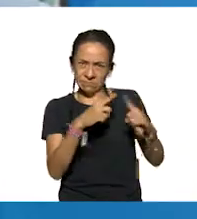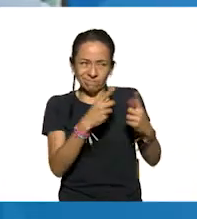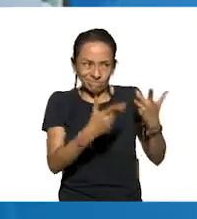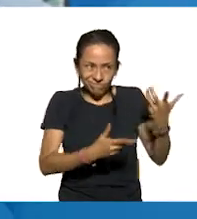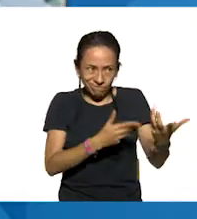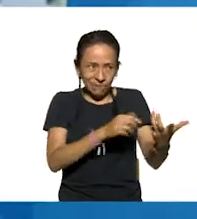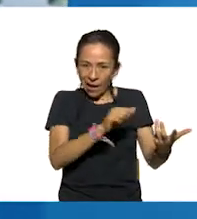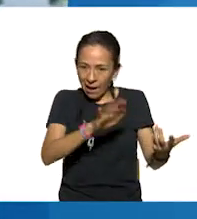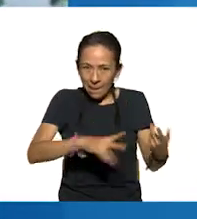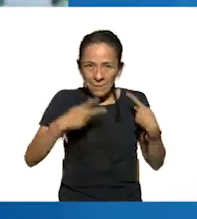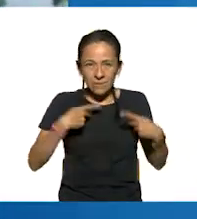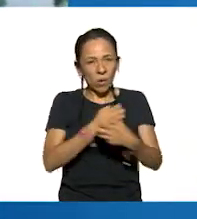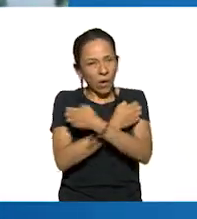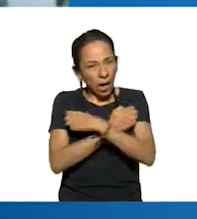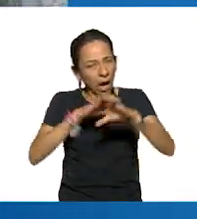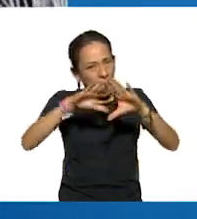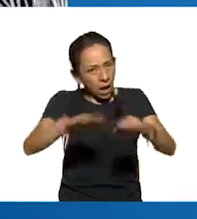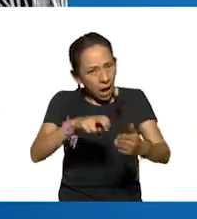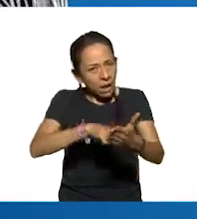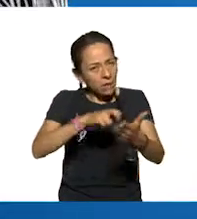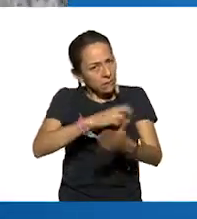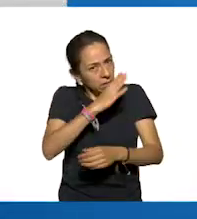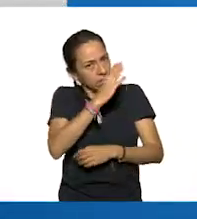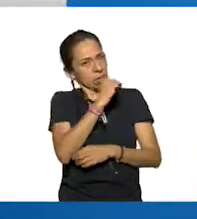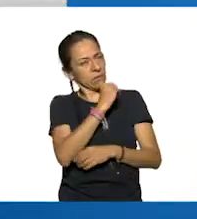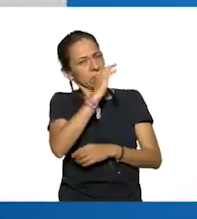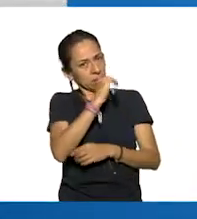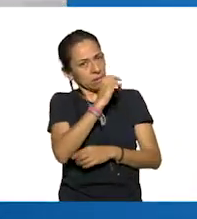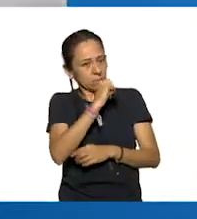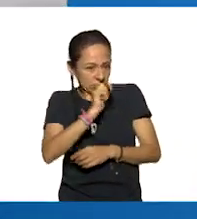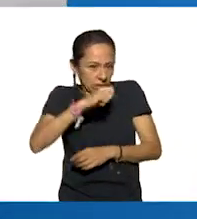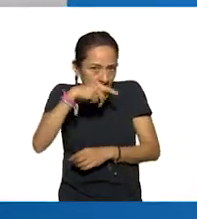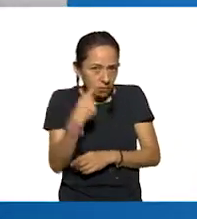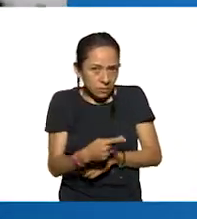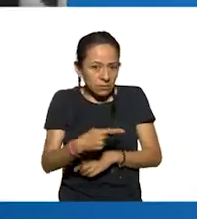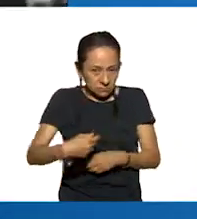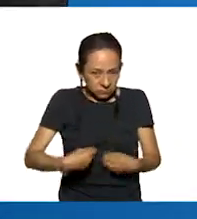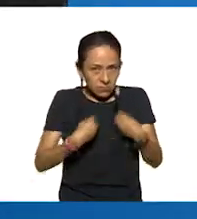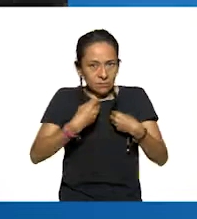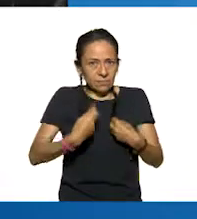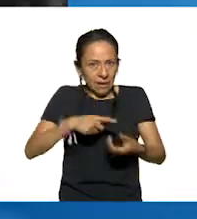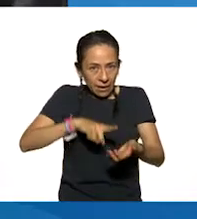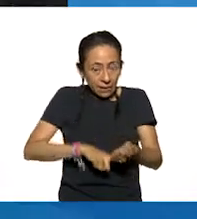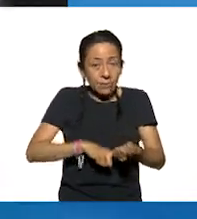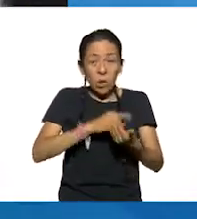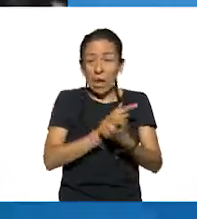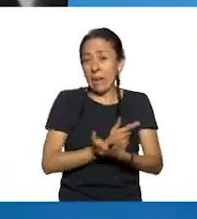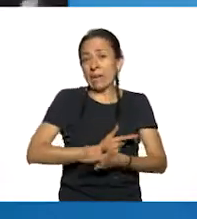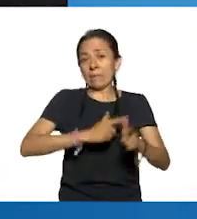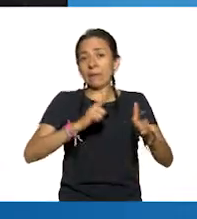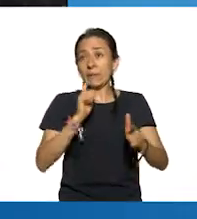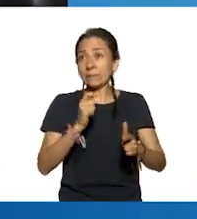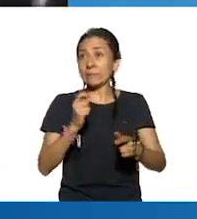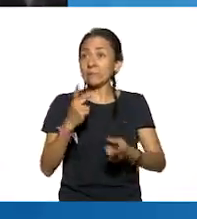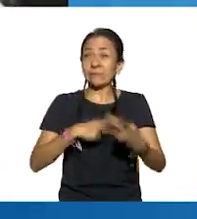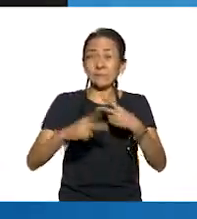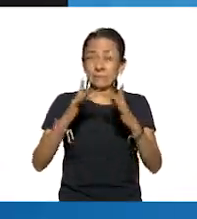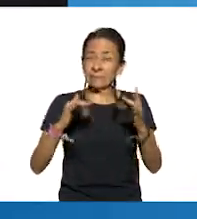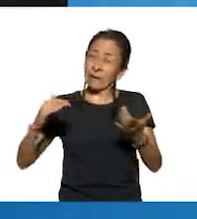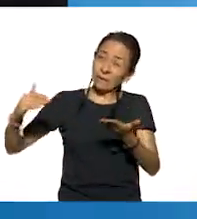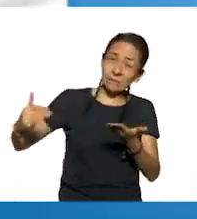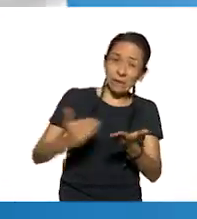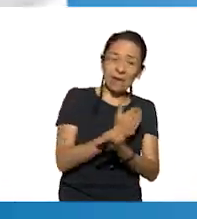a la gente precisamente en términos de la ciudadanía. Cuando los liberales por fin triunfan después de la intervención francesa, van